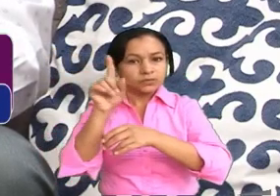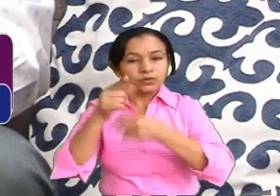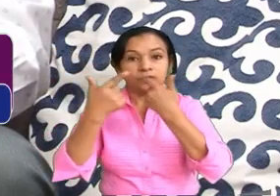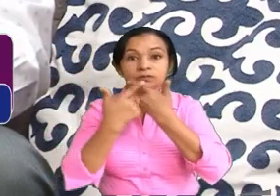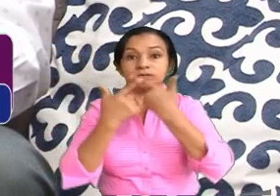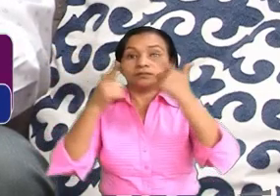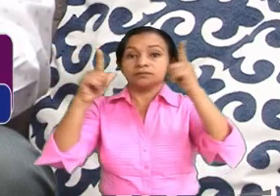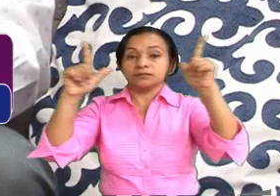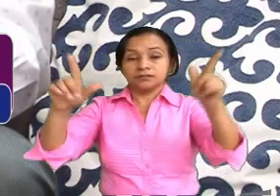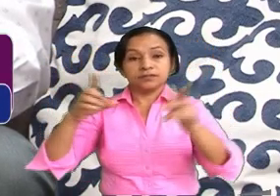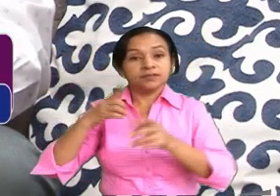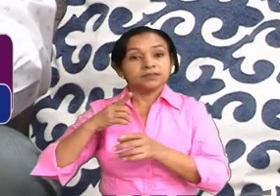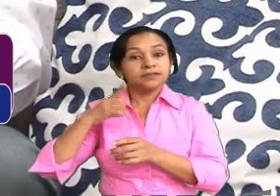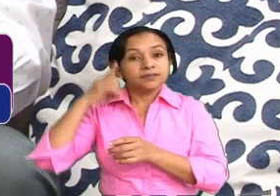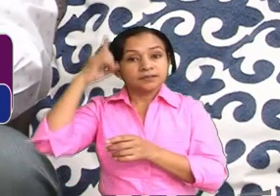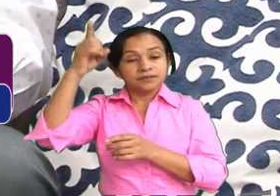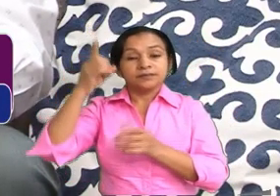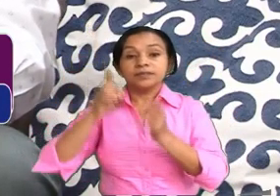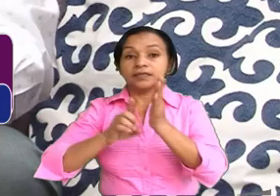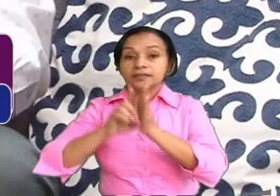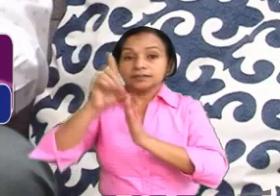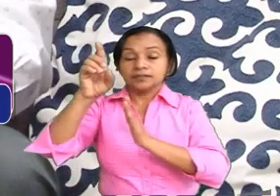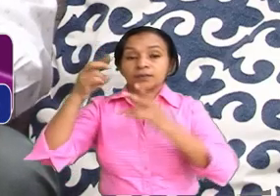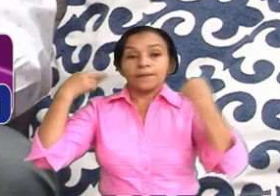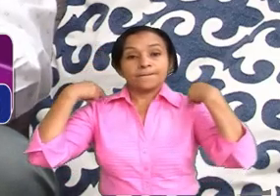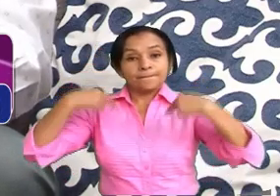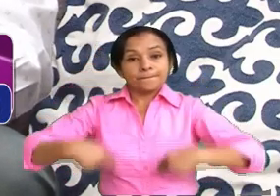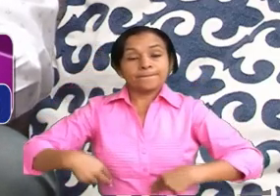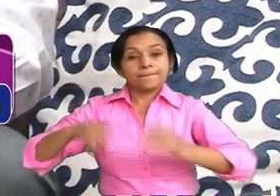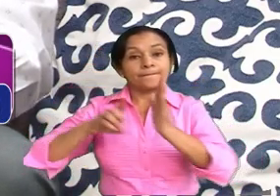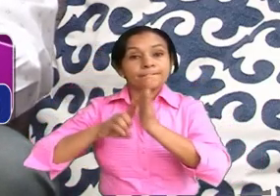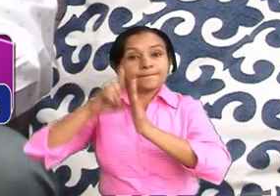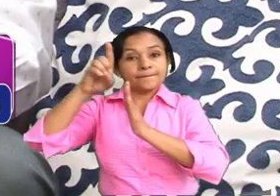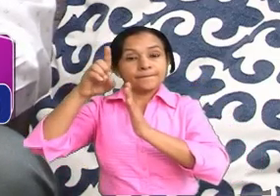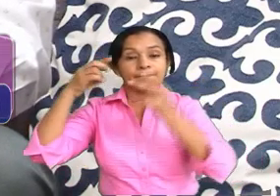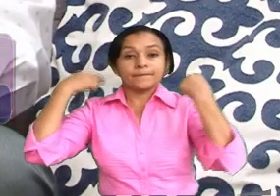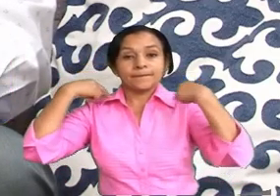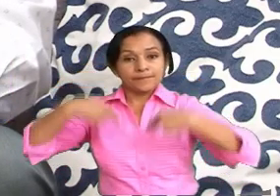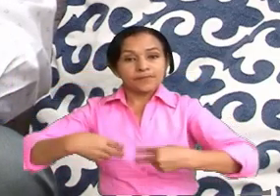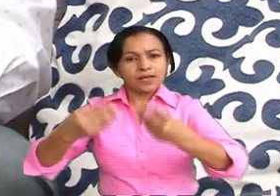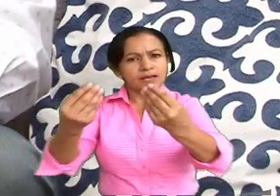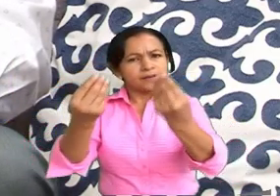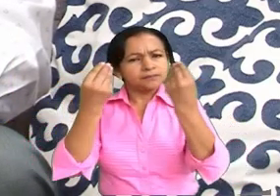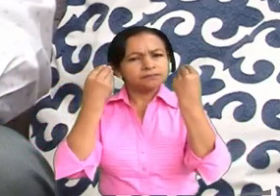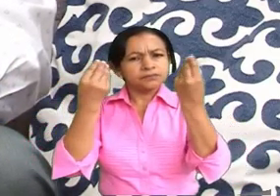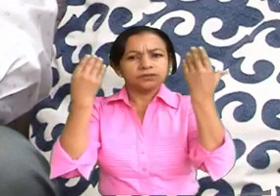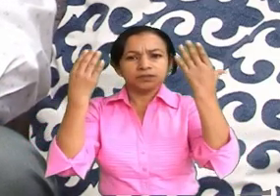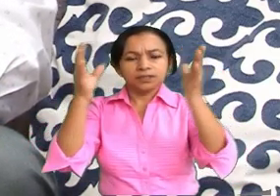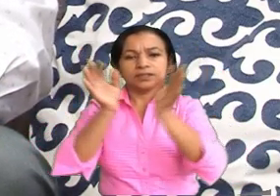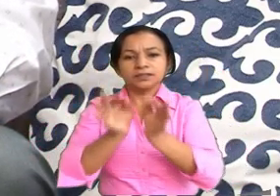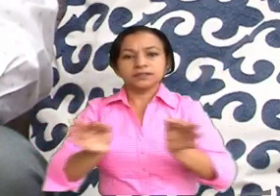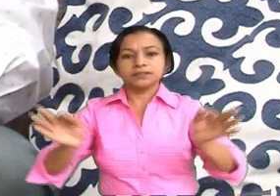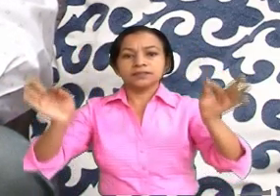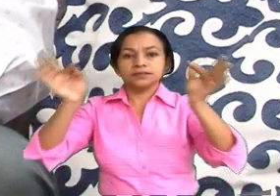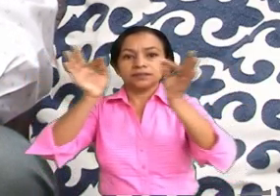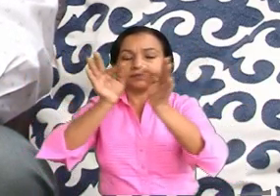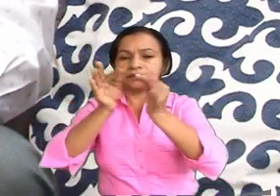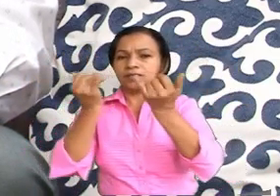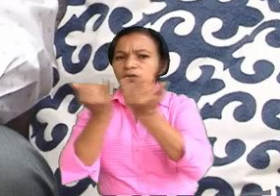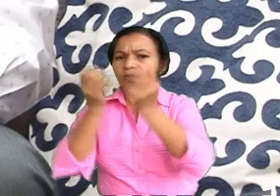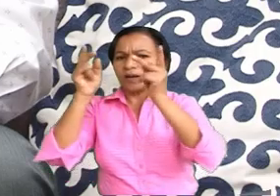el desarrollo de la humanidad y a partir del desarrollo de la humanidad ha tenido grandes acentuaciones en torno a la